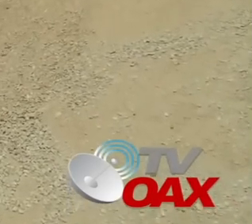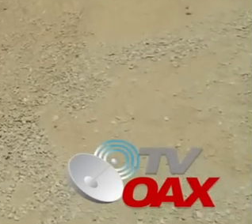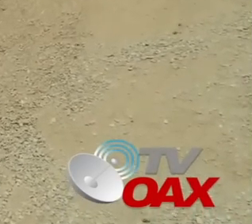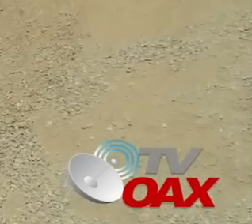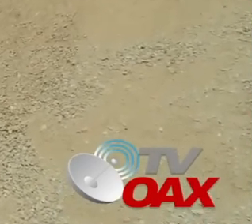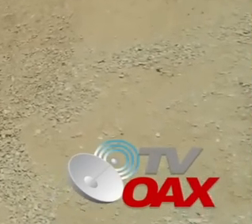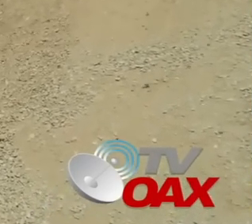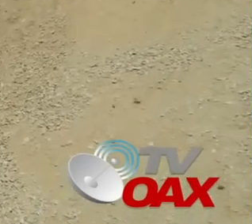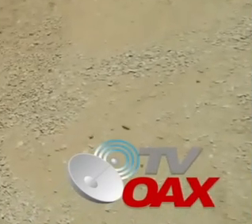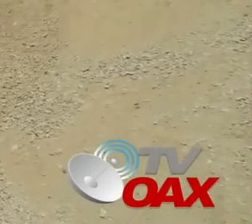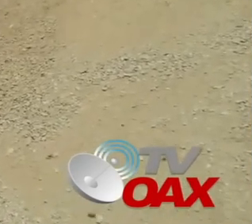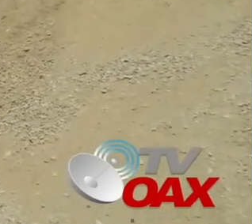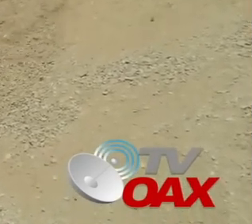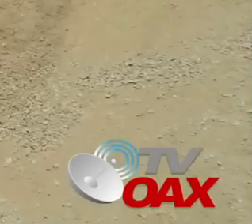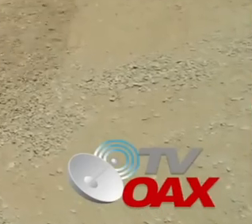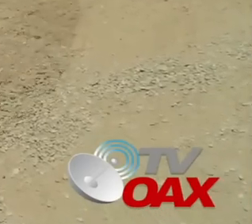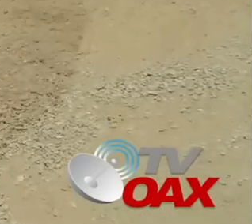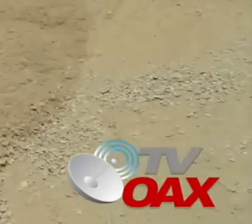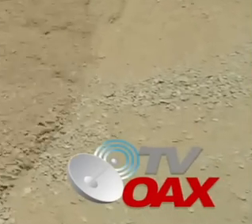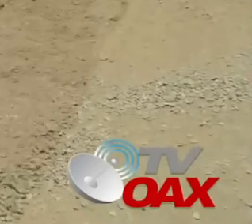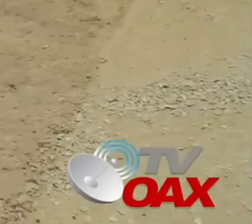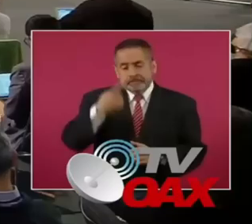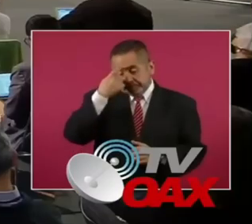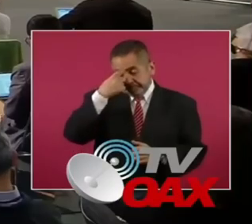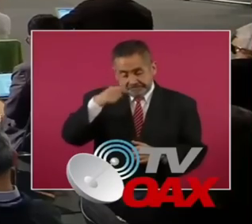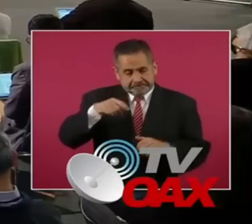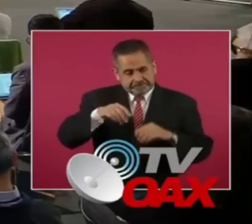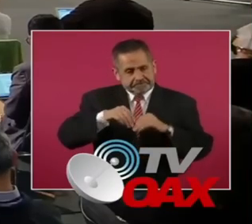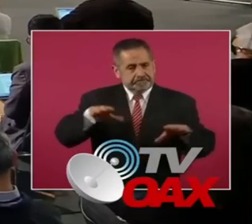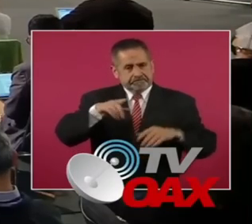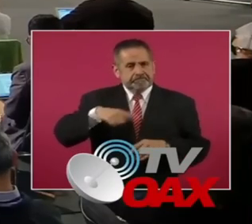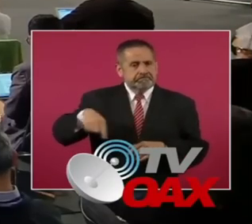a comentar algo. Sí, señor, gracias. Para